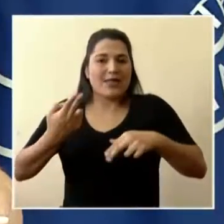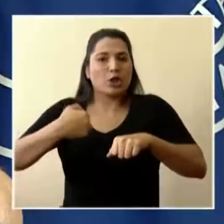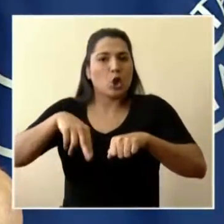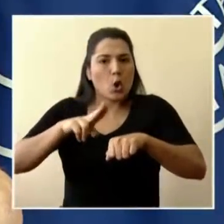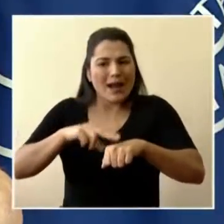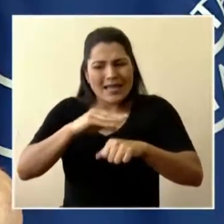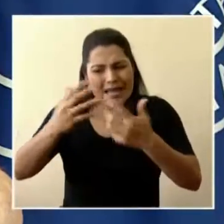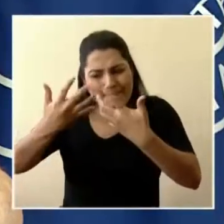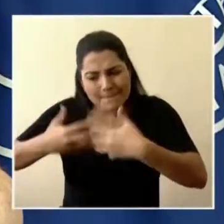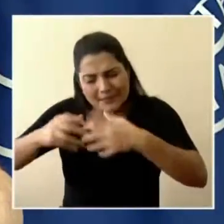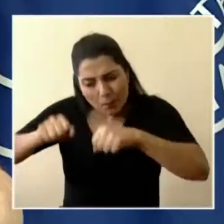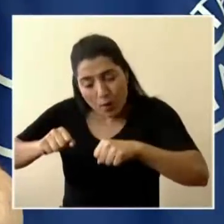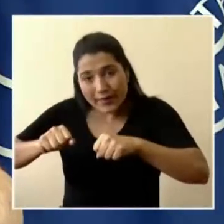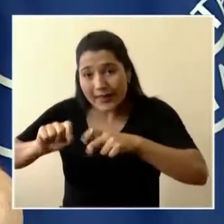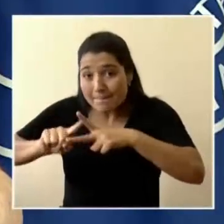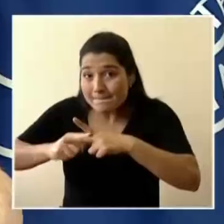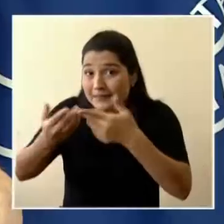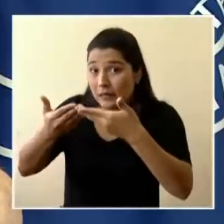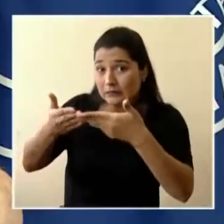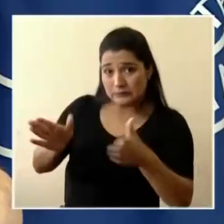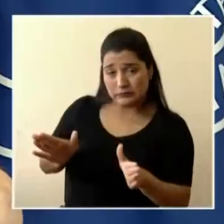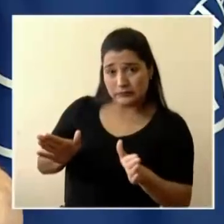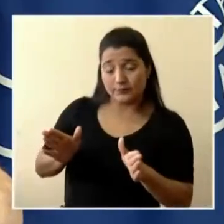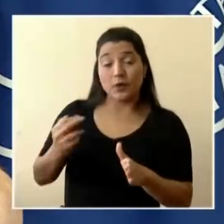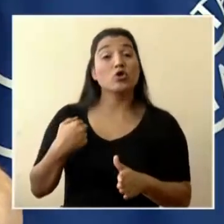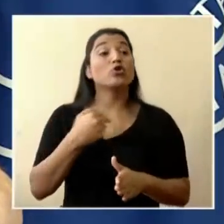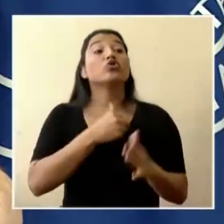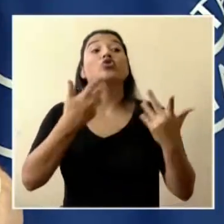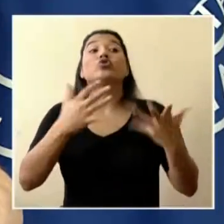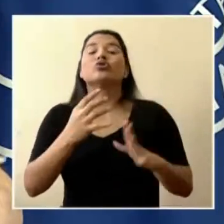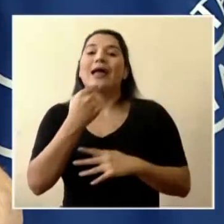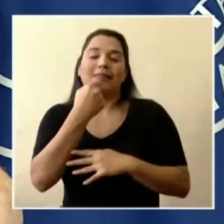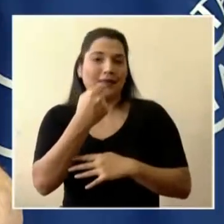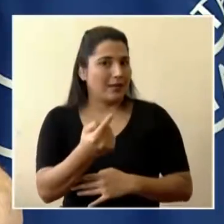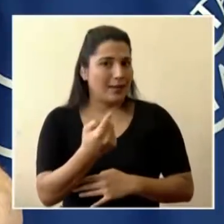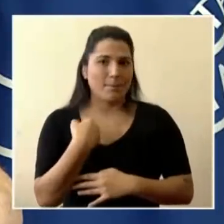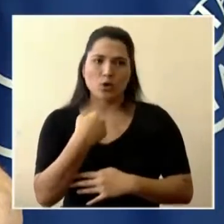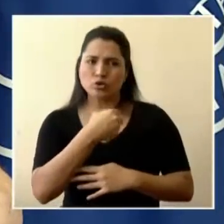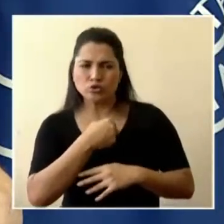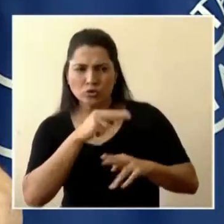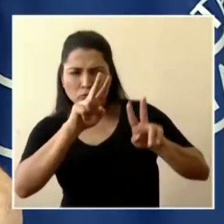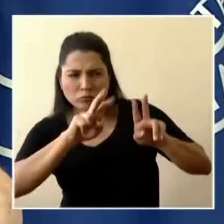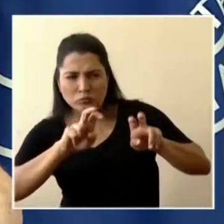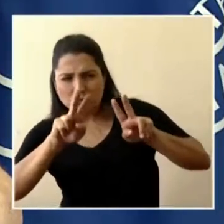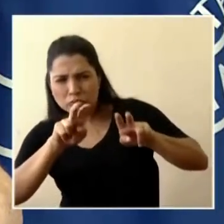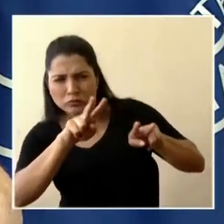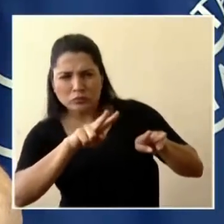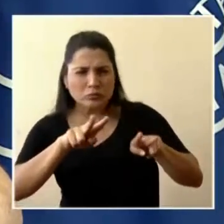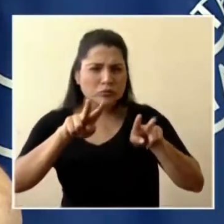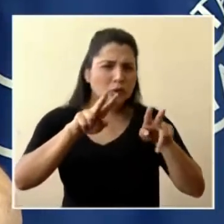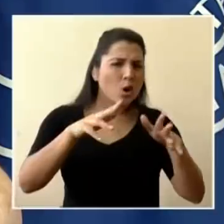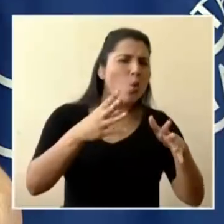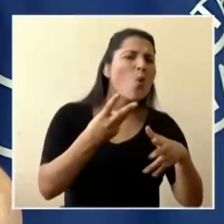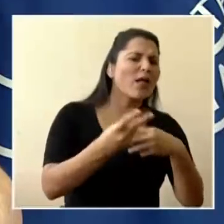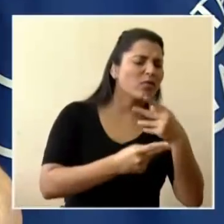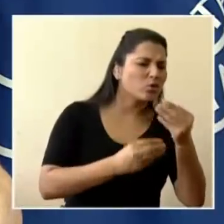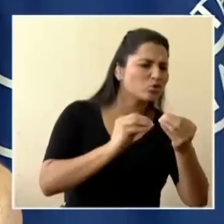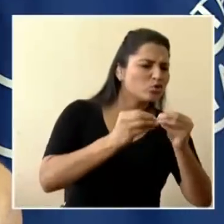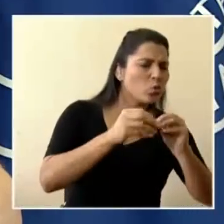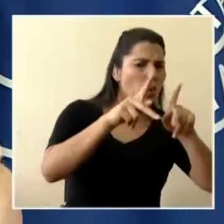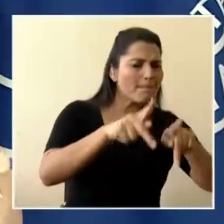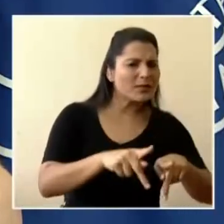sus operaciones? Ya lo hemos indicado que nosotros hacemos un análisis de la evolución tanto de los casos como de la